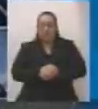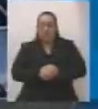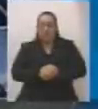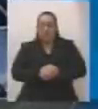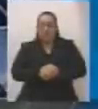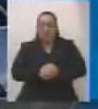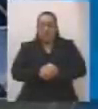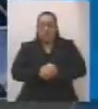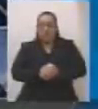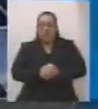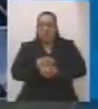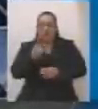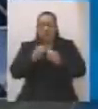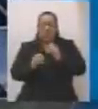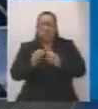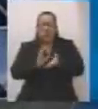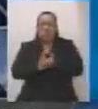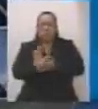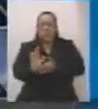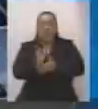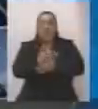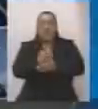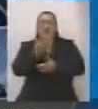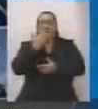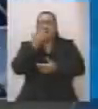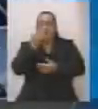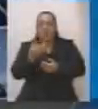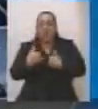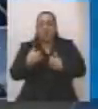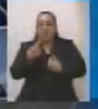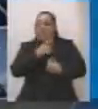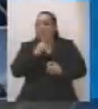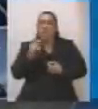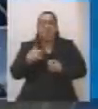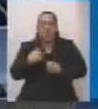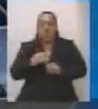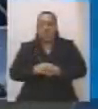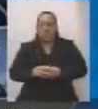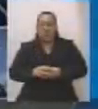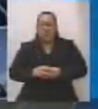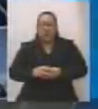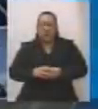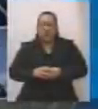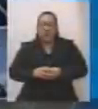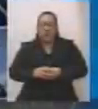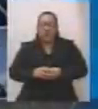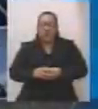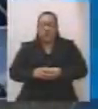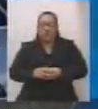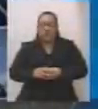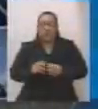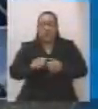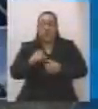a reducir la brecha entre quienes tienen y quienes no tienen en las economías